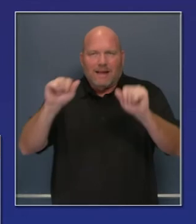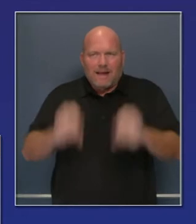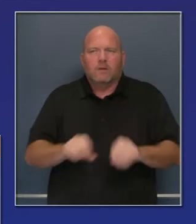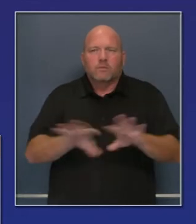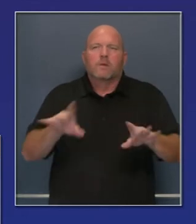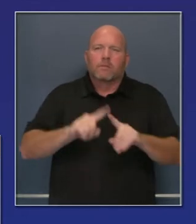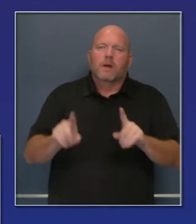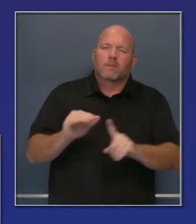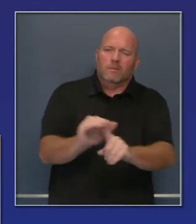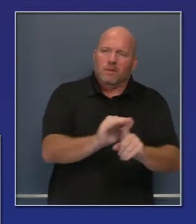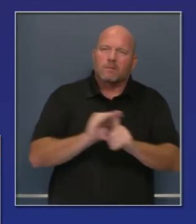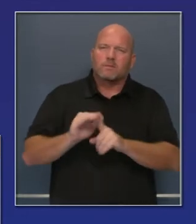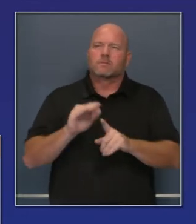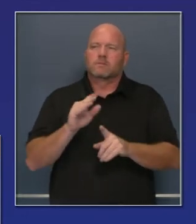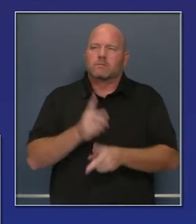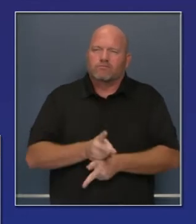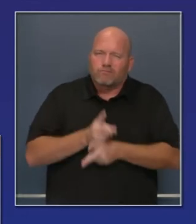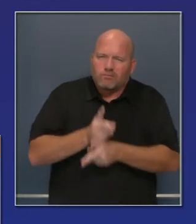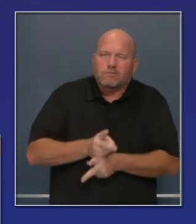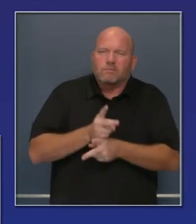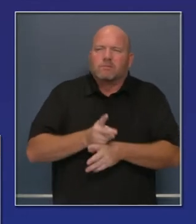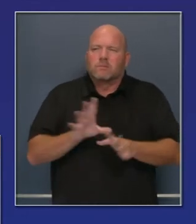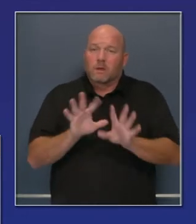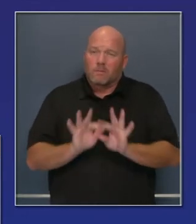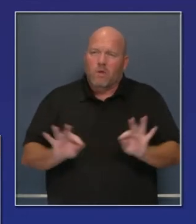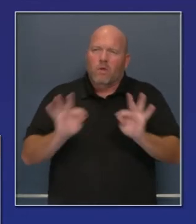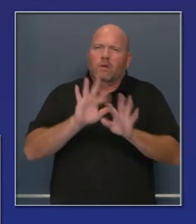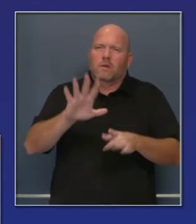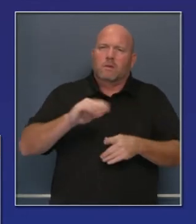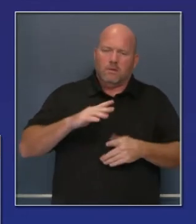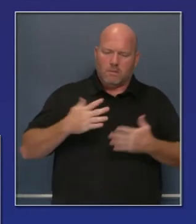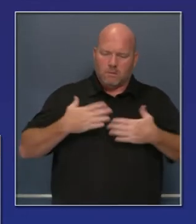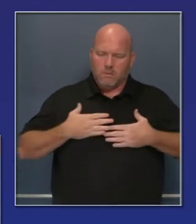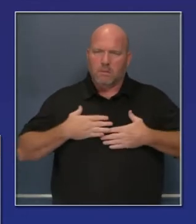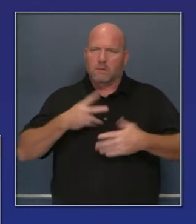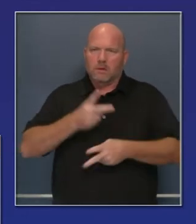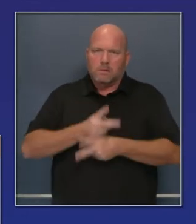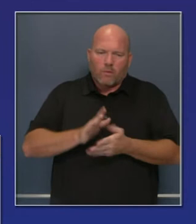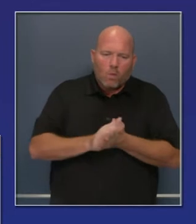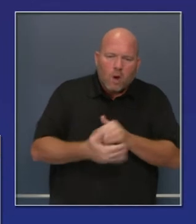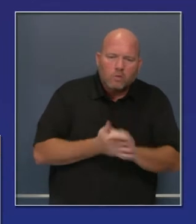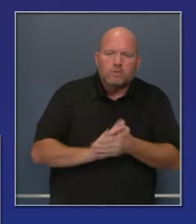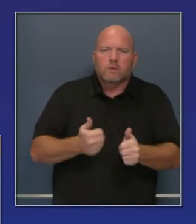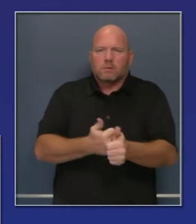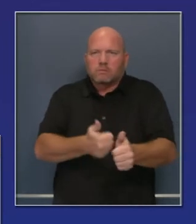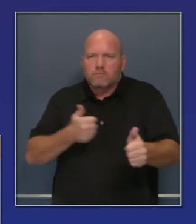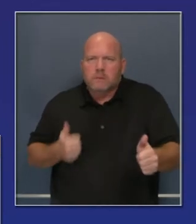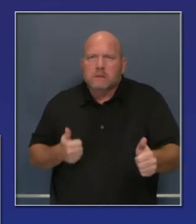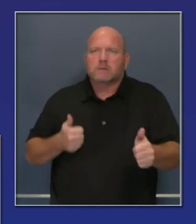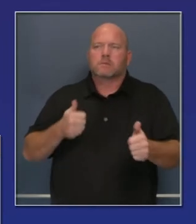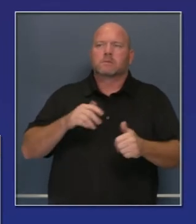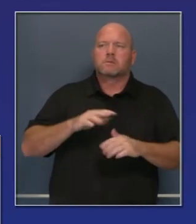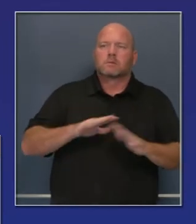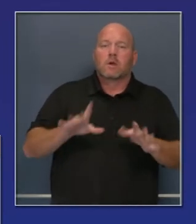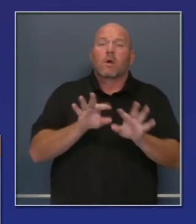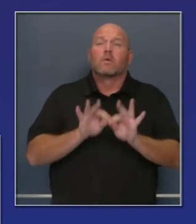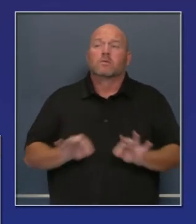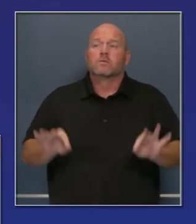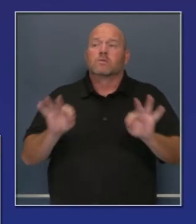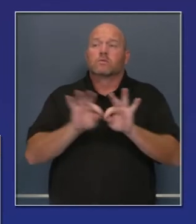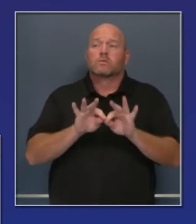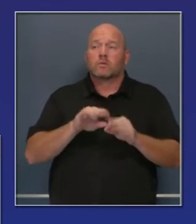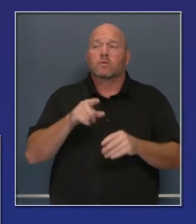un recordatorio de la importancia imperativa de ejercer distanciamiento físico y el uso de